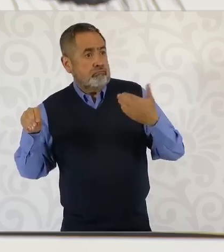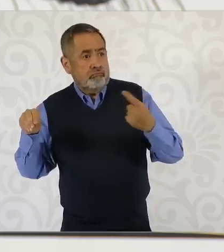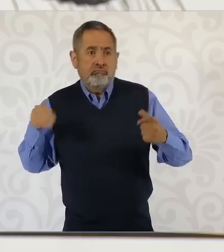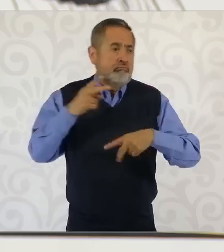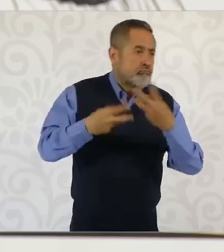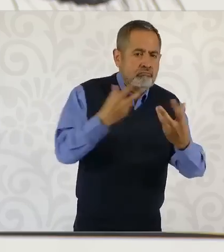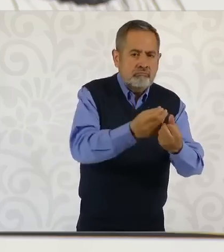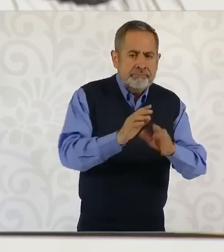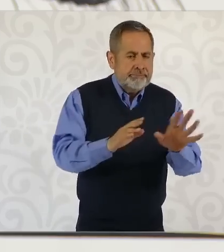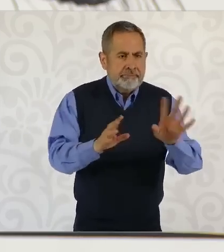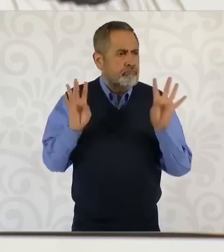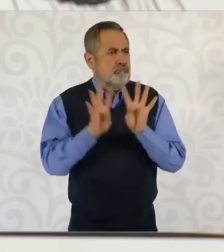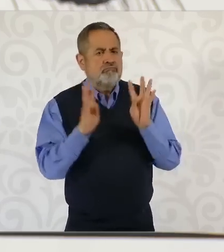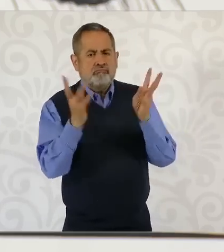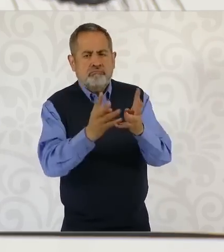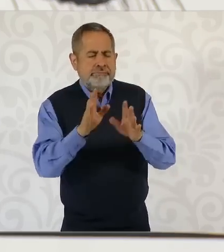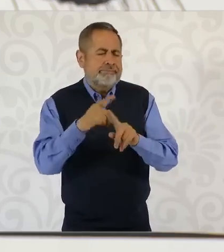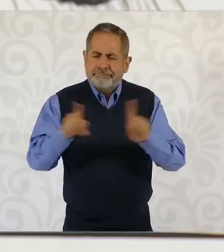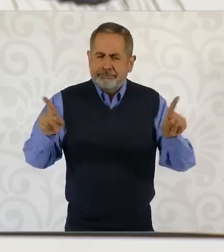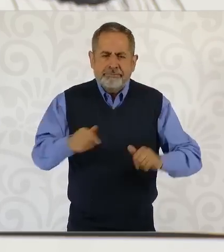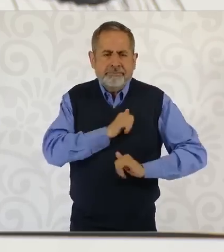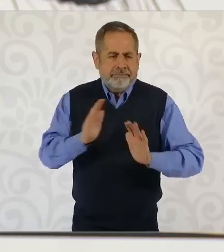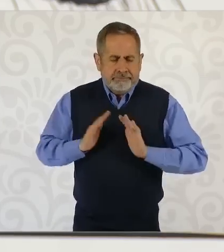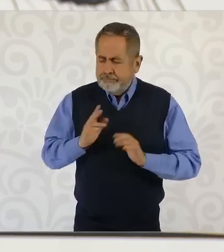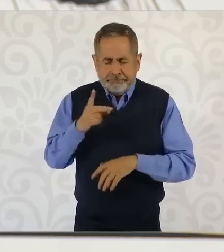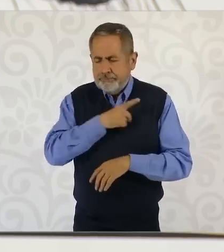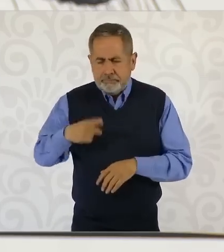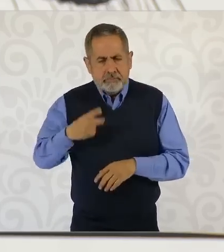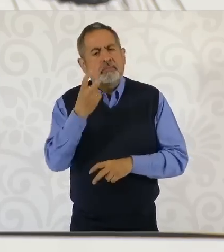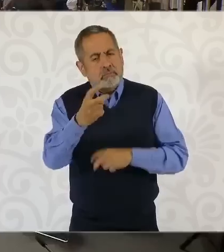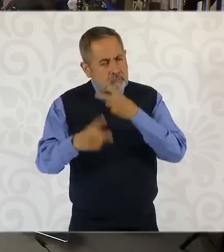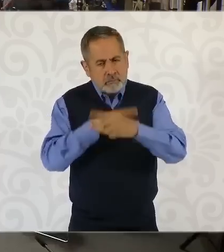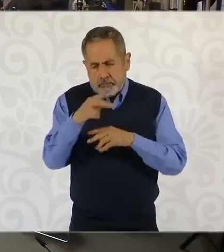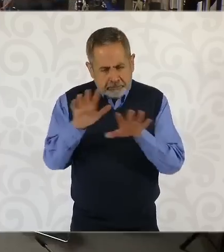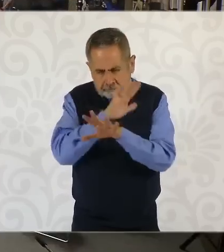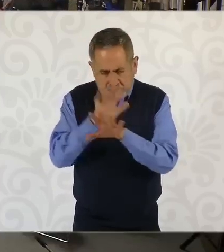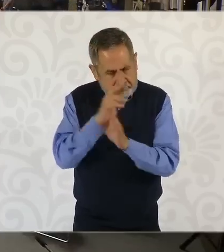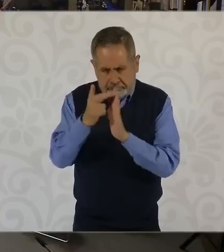es el papel del ejército ese. Entonces, por eso se va a revisar todo el protocolo. Gracias, presidente.